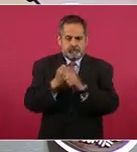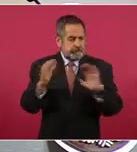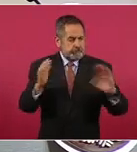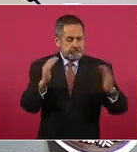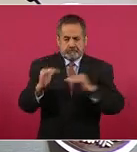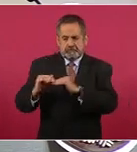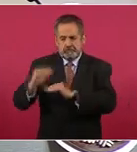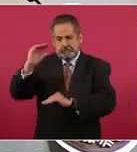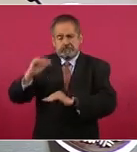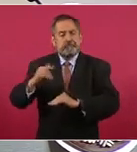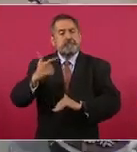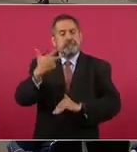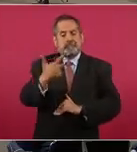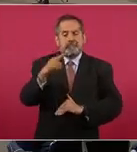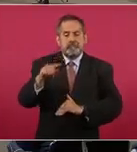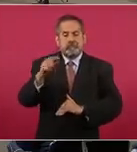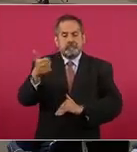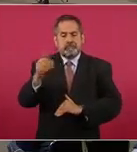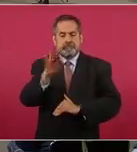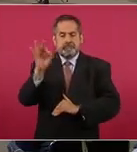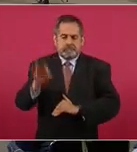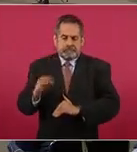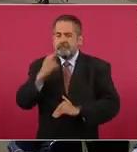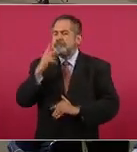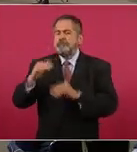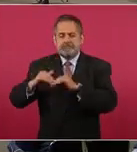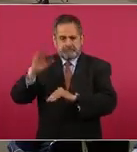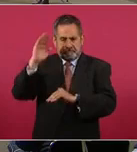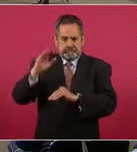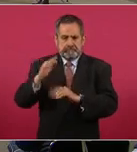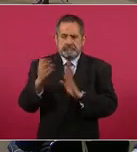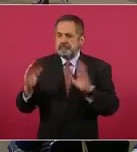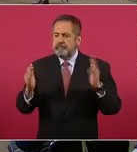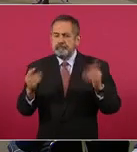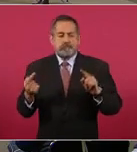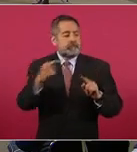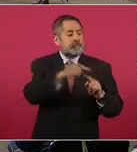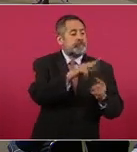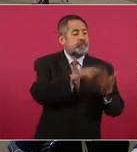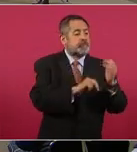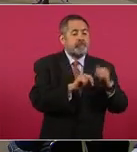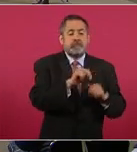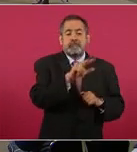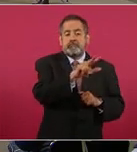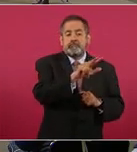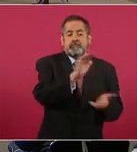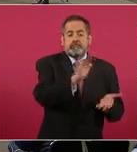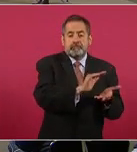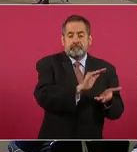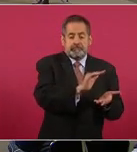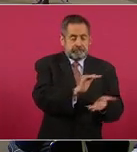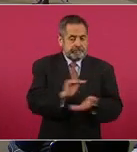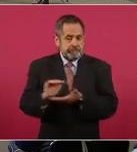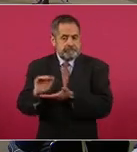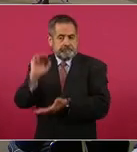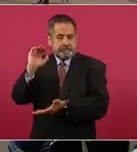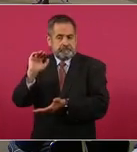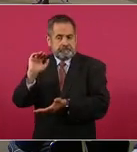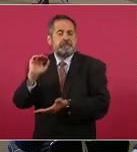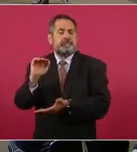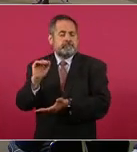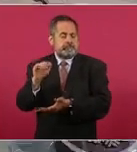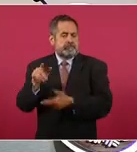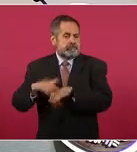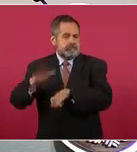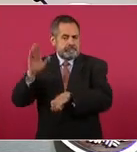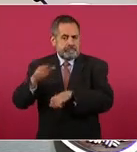y 8.6% respecto de 2018. Es decir, la recaudación